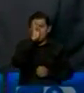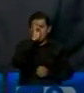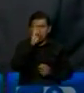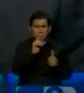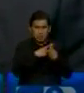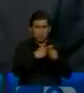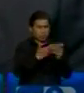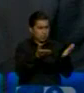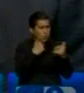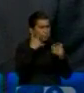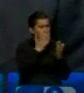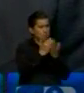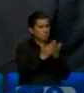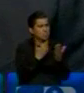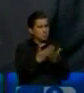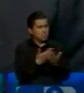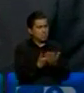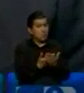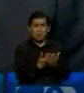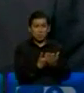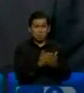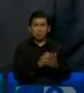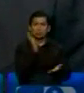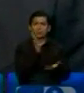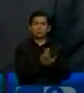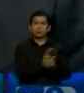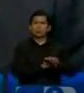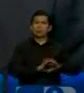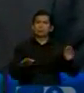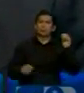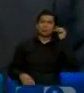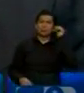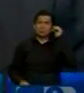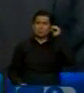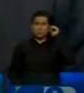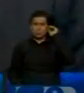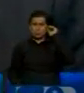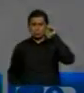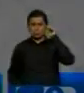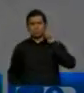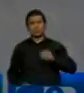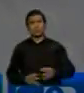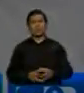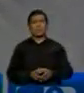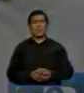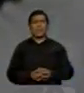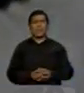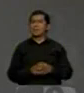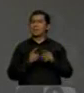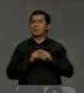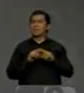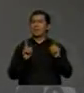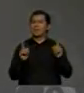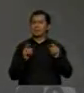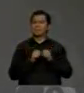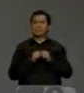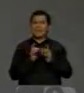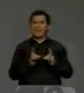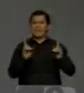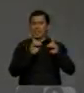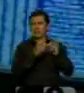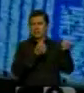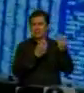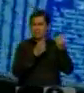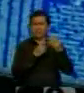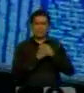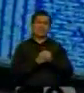dieron o en la cancelación de la inscripción de esa compañía que se acababa de constituir. Pero reconoce que la verificación de datos puede